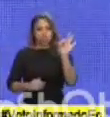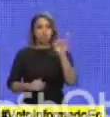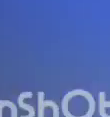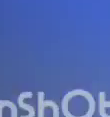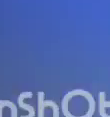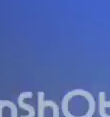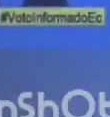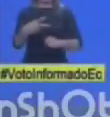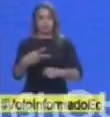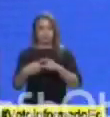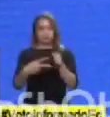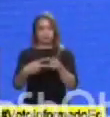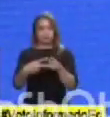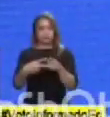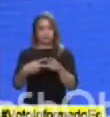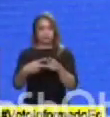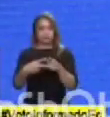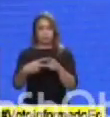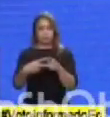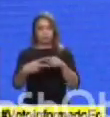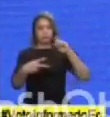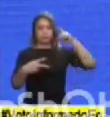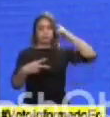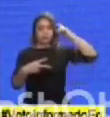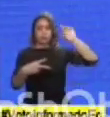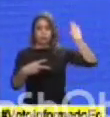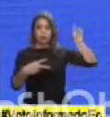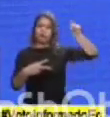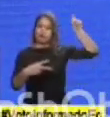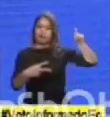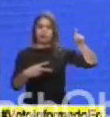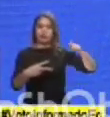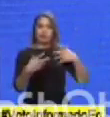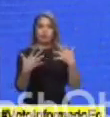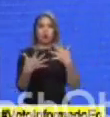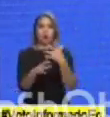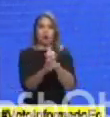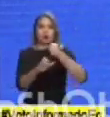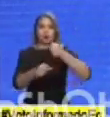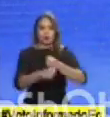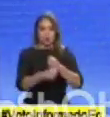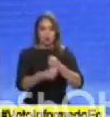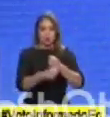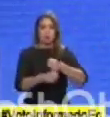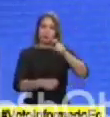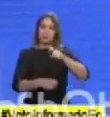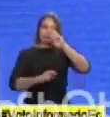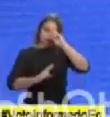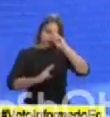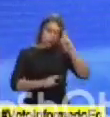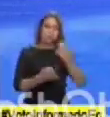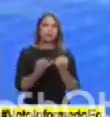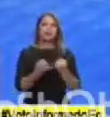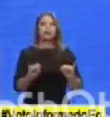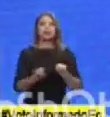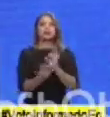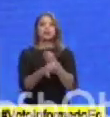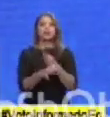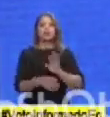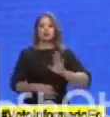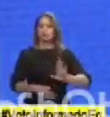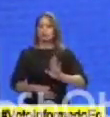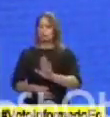corrupción primero El Ejecutivo tiene que ejecutar y en su ejecución tiene que respetar la independencia de las funciones del Estado